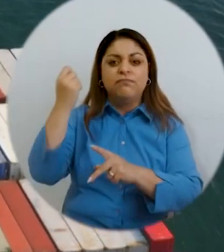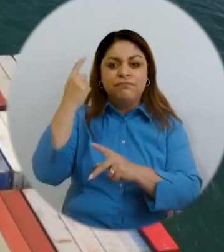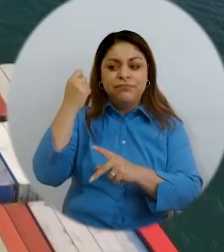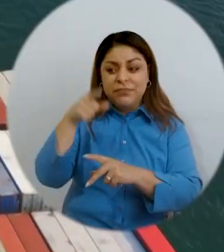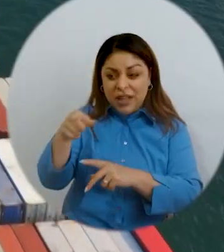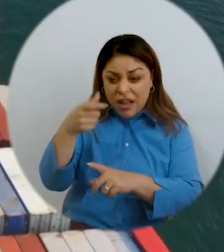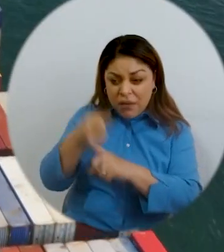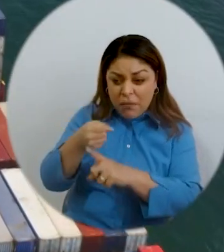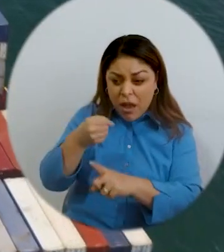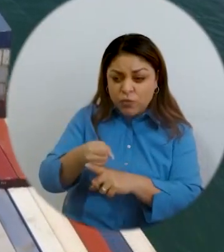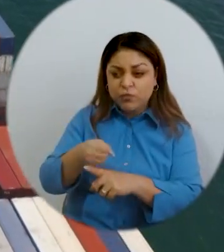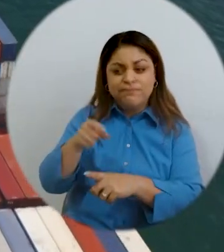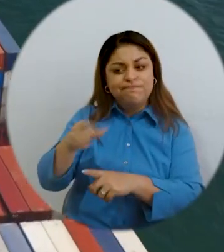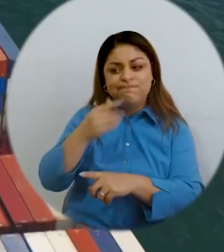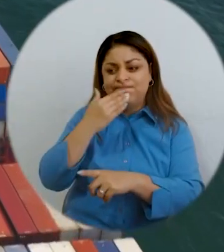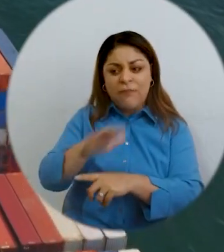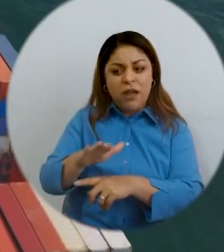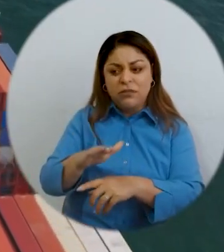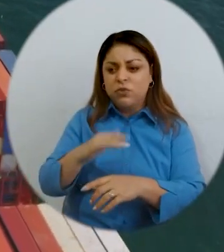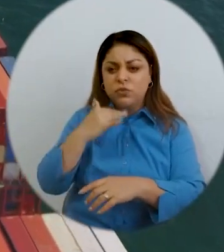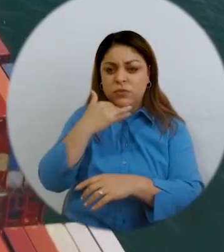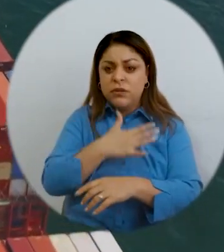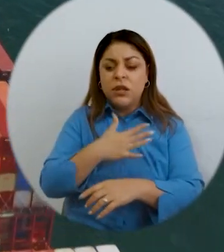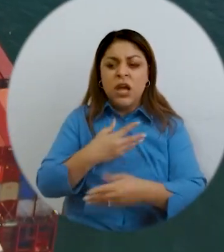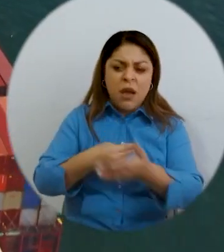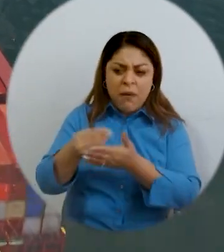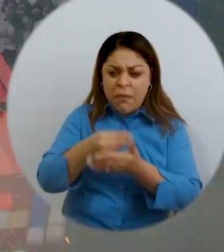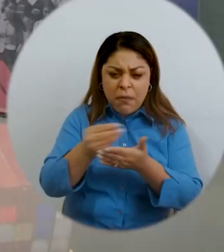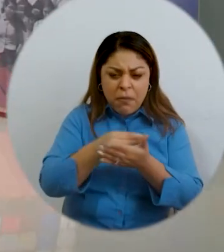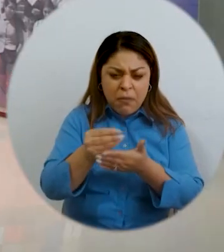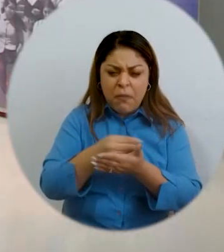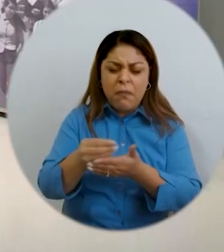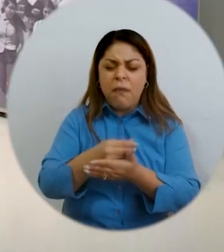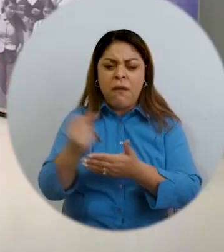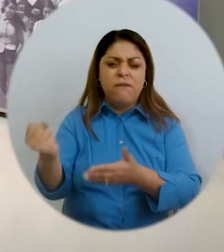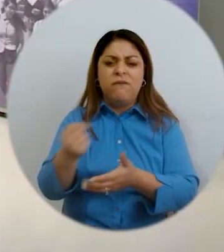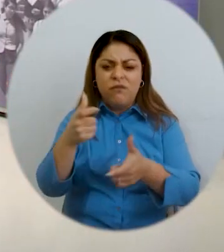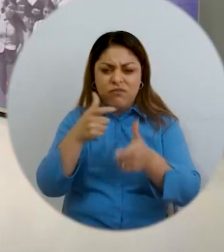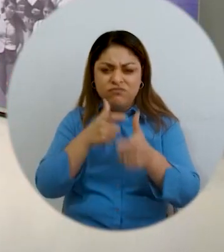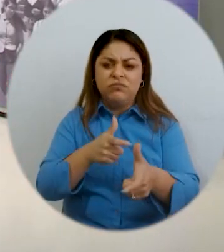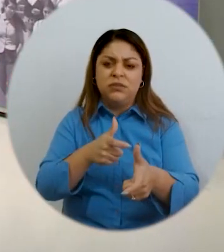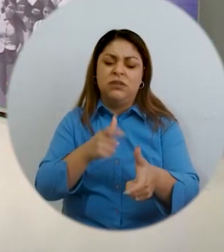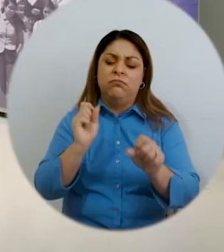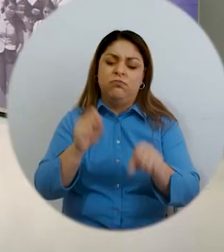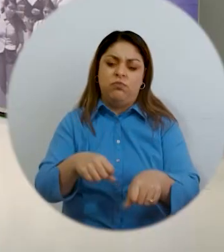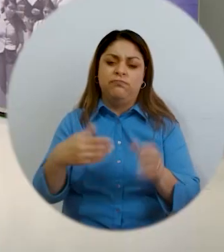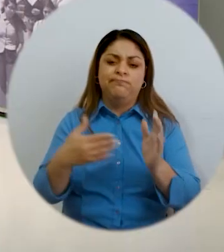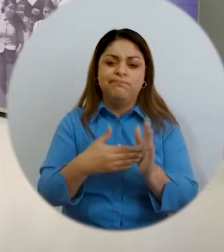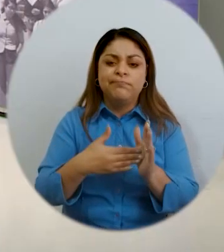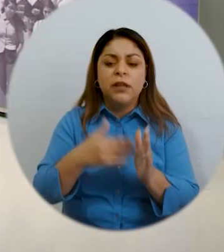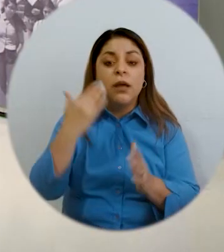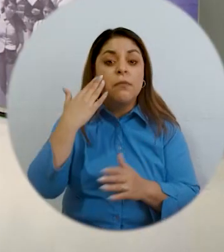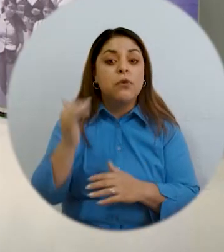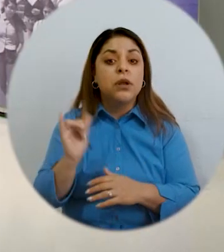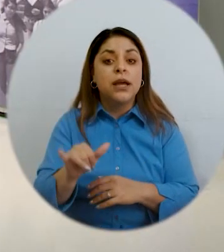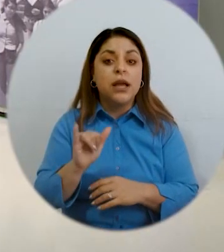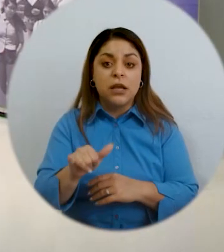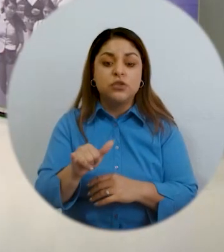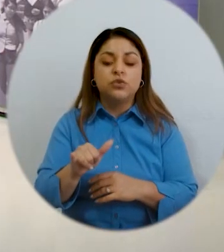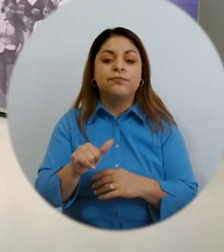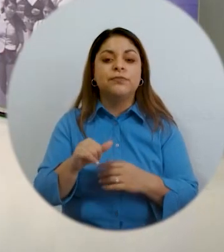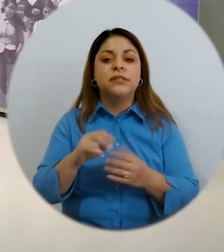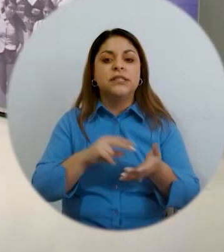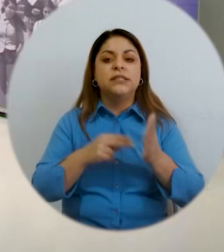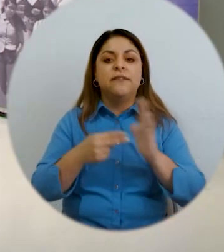cuáles son los impactos que la contaminación y el consumo excesivo puede generar, porque también mucho de esto está